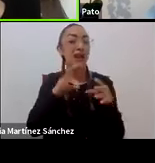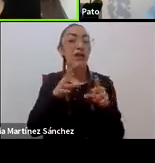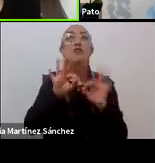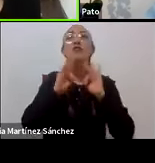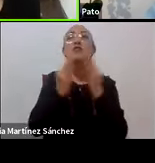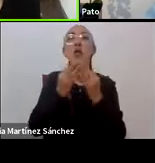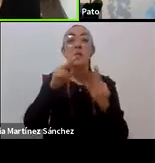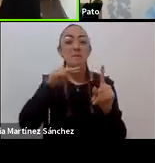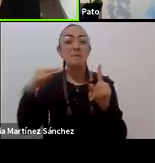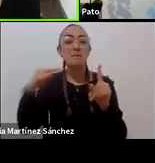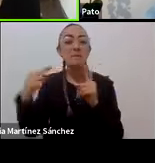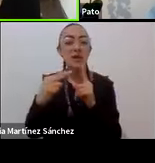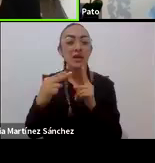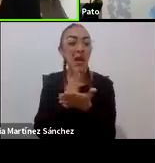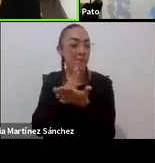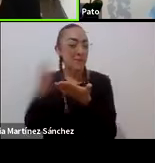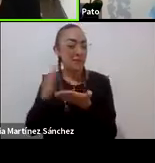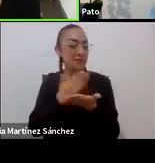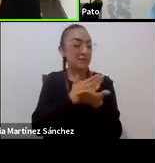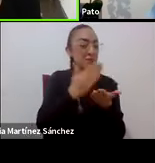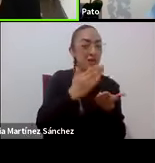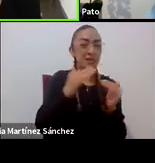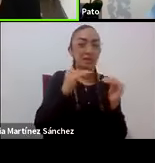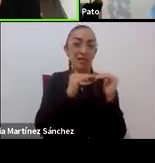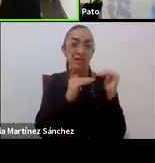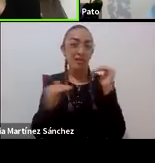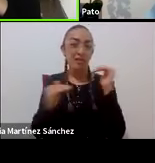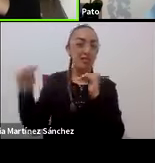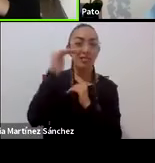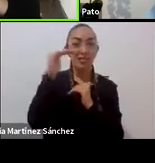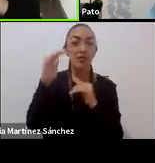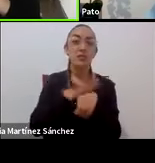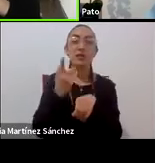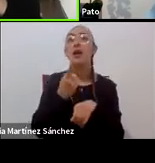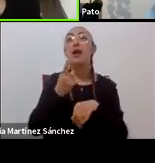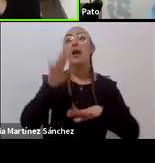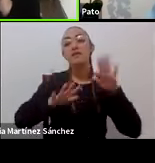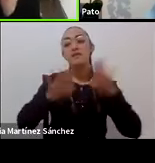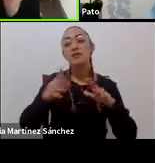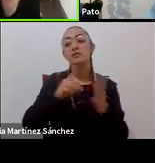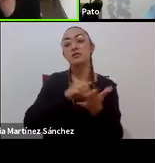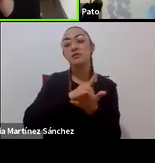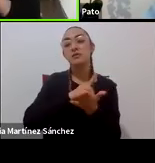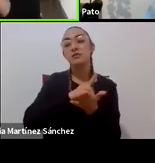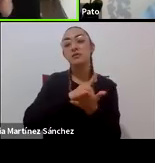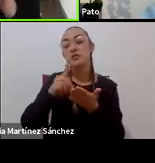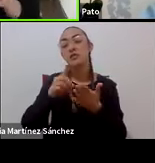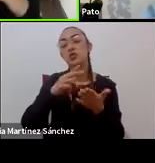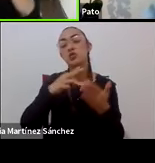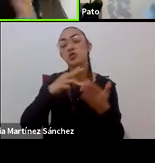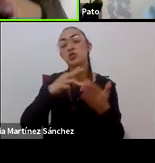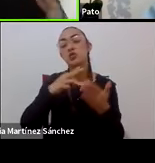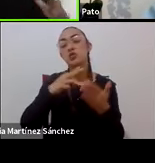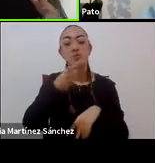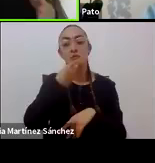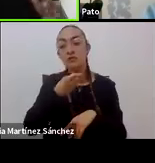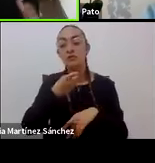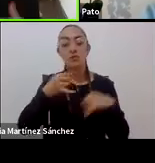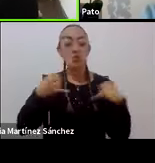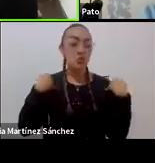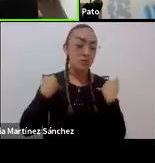ajena. A veces hablamos de derechos humanos y los adolescentes dicen, sí, en la ONU, en 1945. No, o sea, es